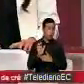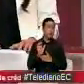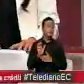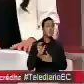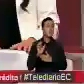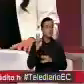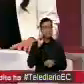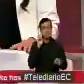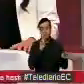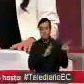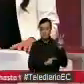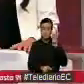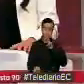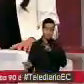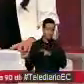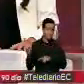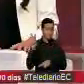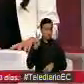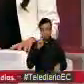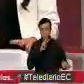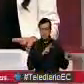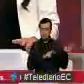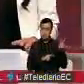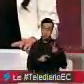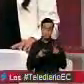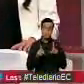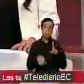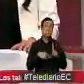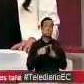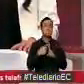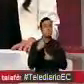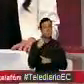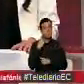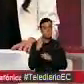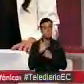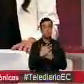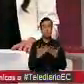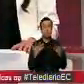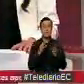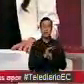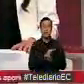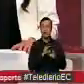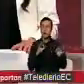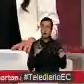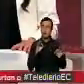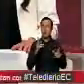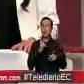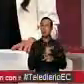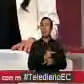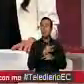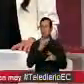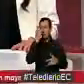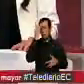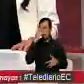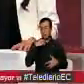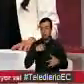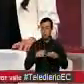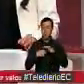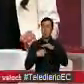efectúan inspecciones para evitar especulación de precios. Además, se toman medidas preventivas de higiene para evitar el contagio del